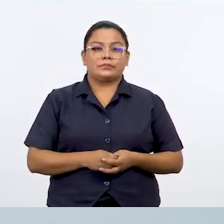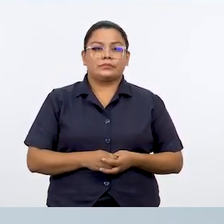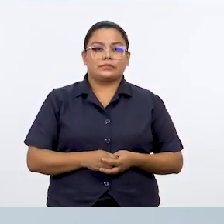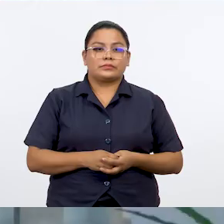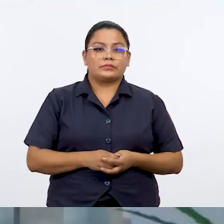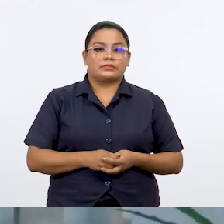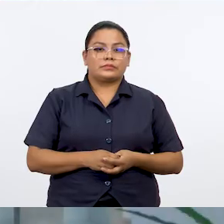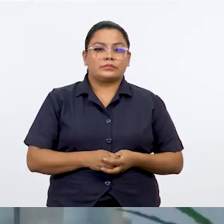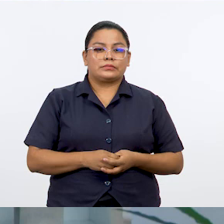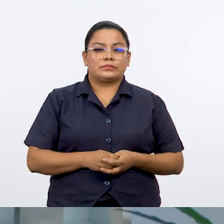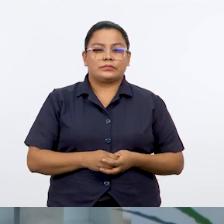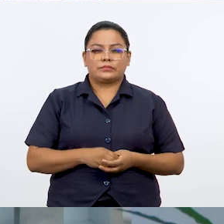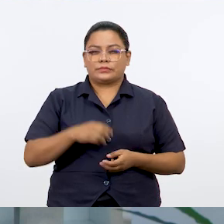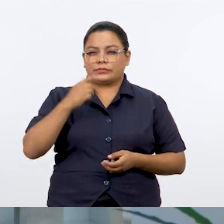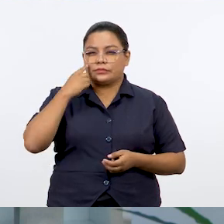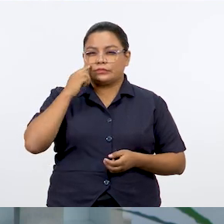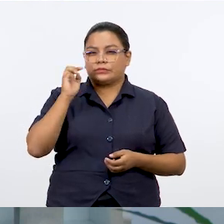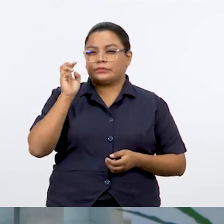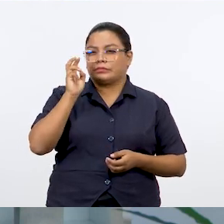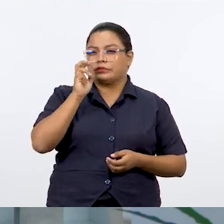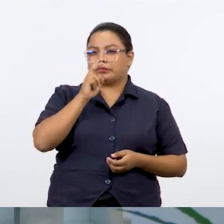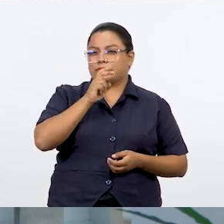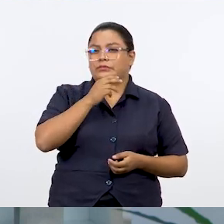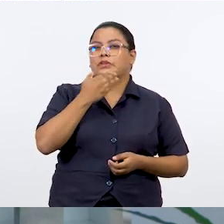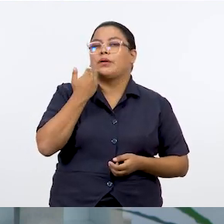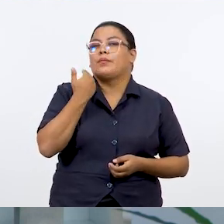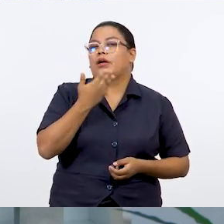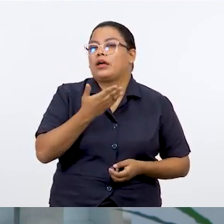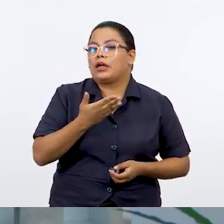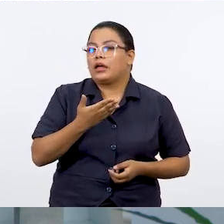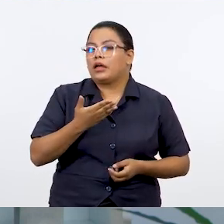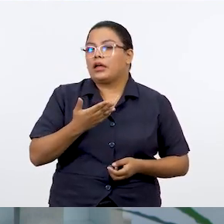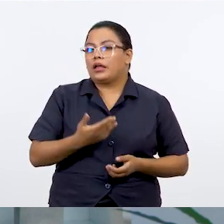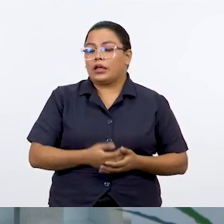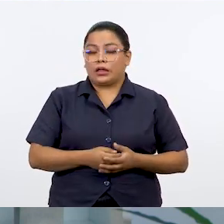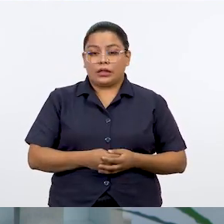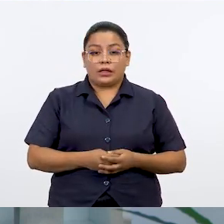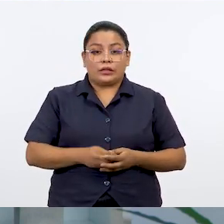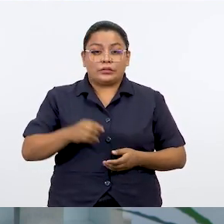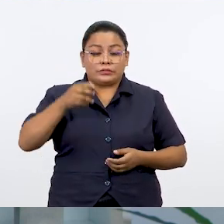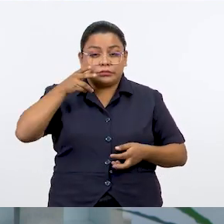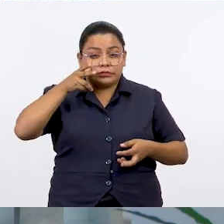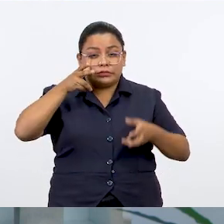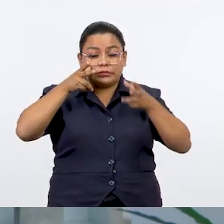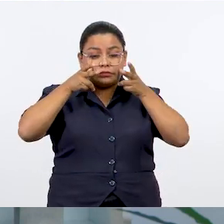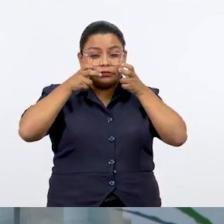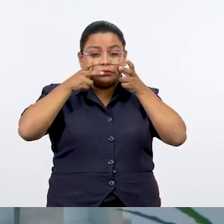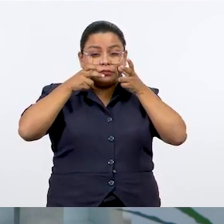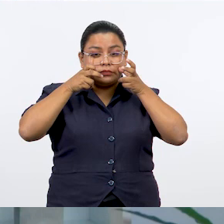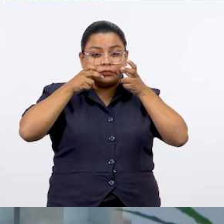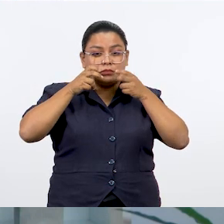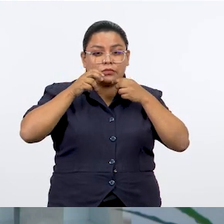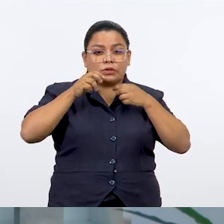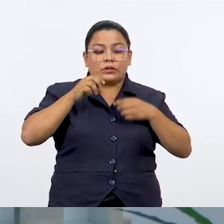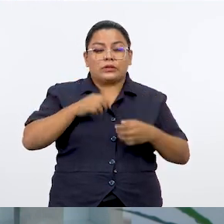Wendy, pero noto algo raro. ¿Qué pasó, Val? Es que, mira, si te fijas,